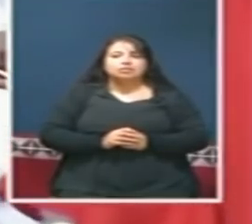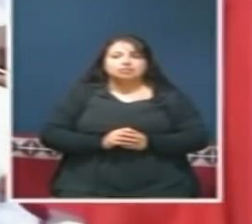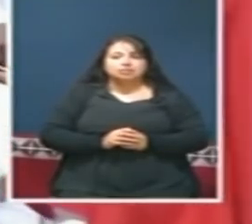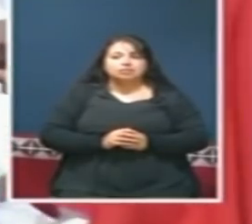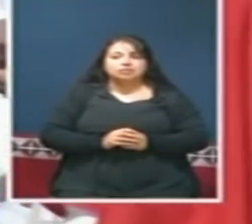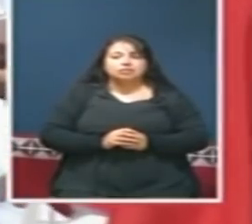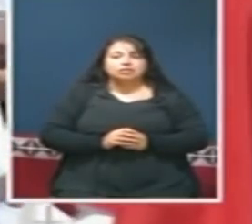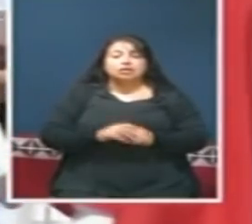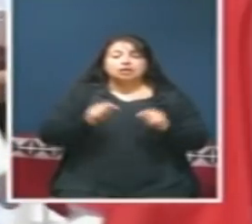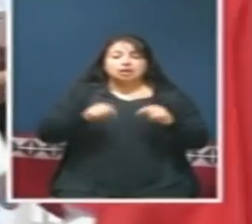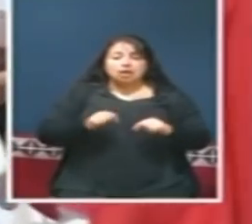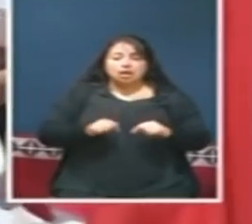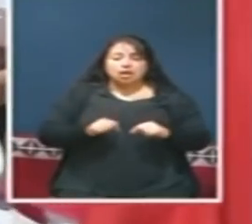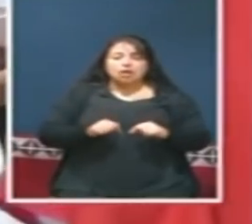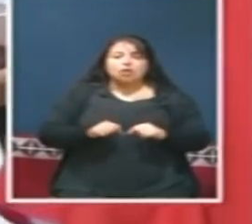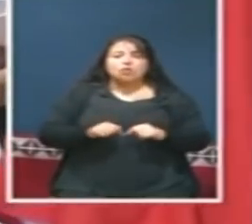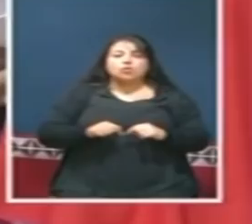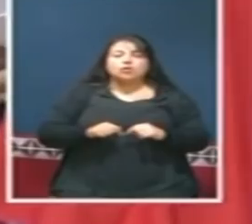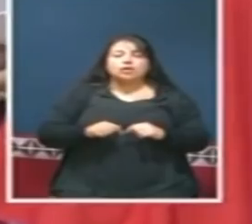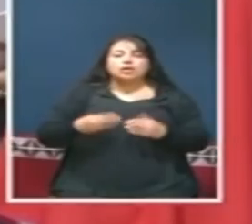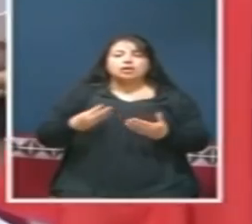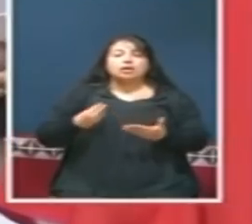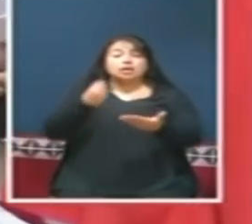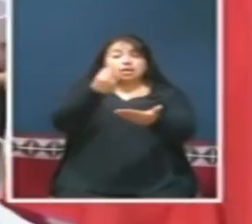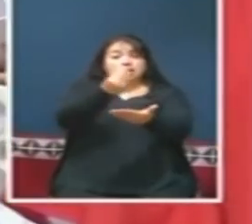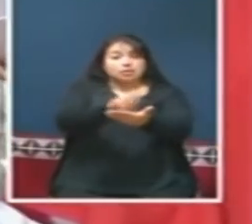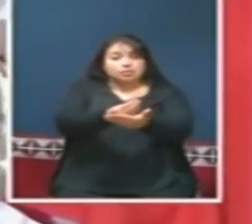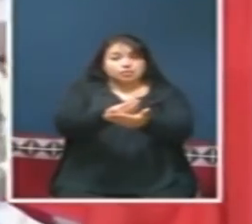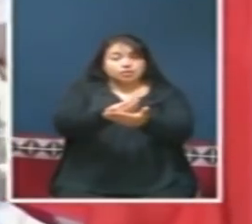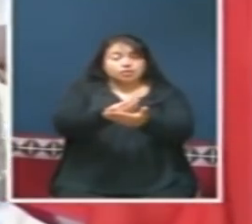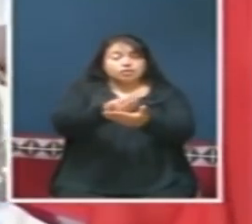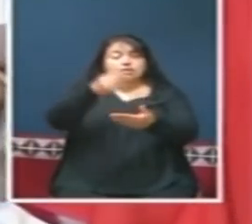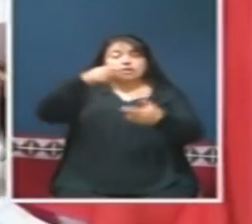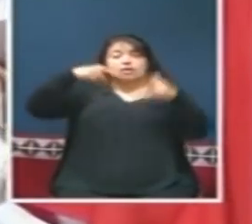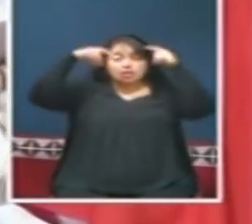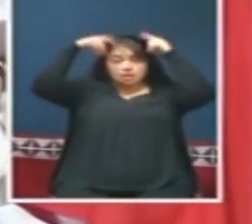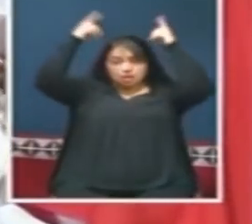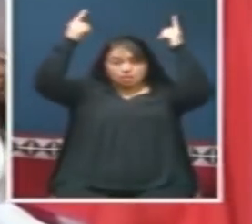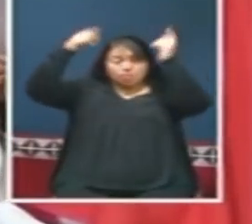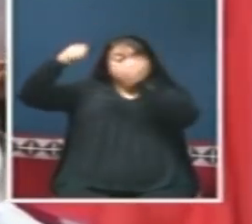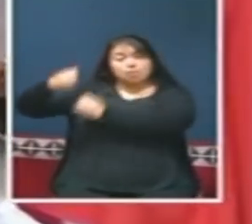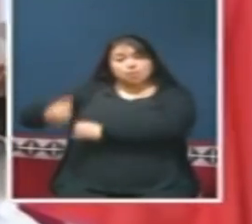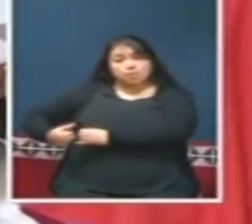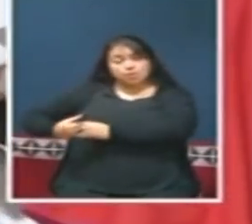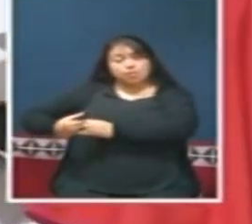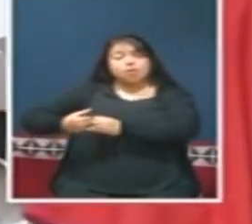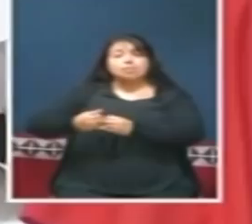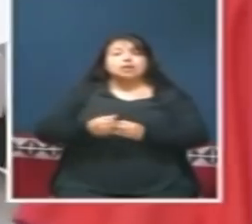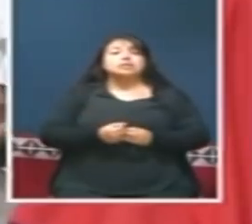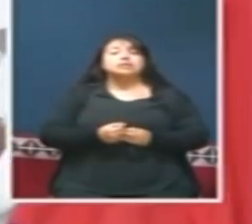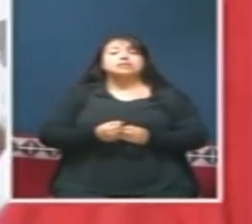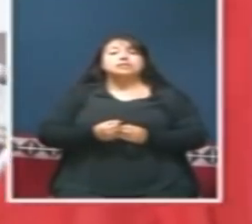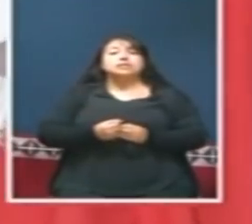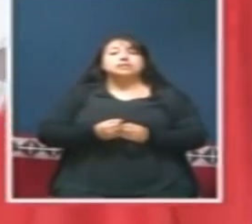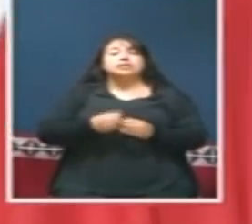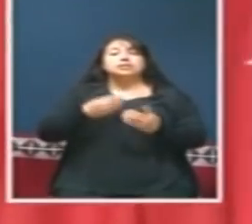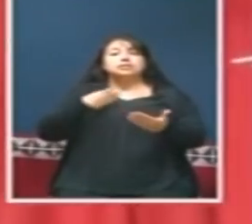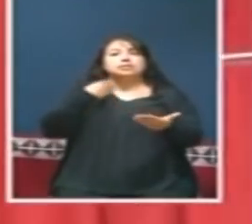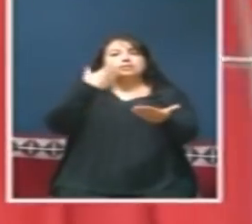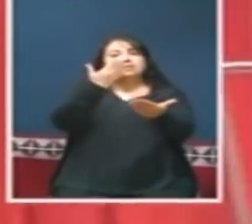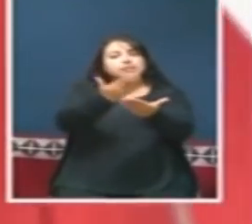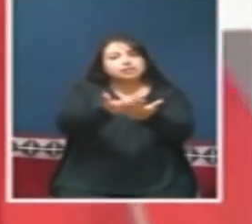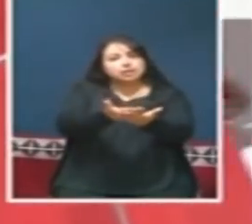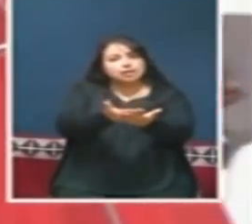En este momento, el enviado papal hace entrega al señor obispo de la diócesis de La Rioja y al postulador una copia de la